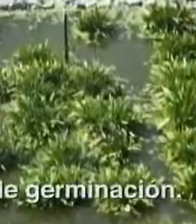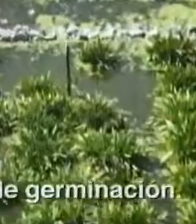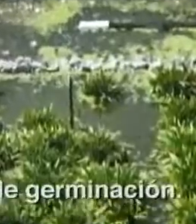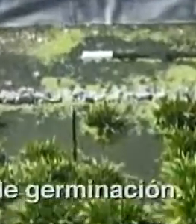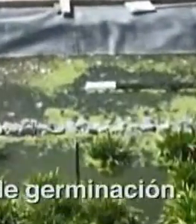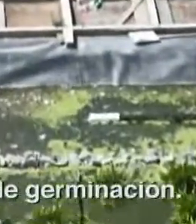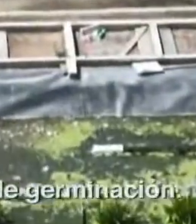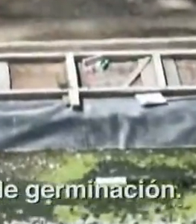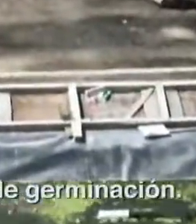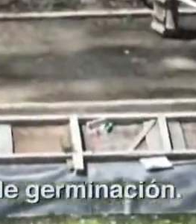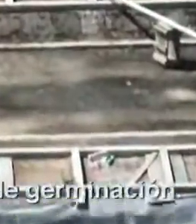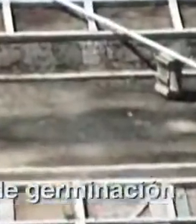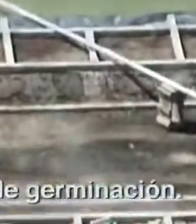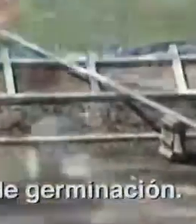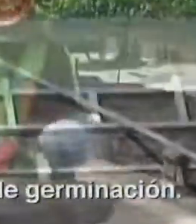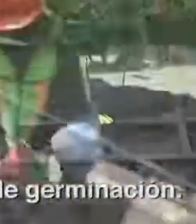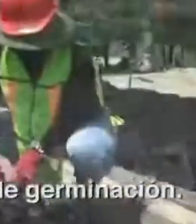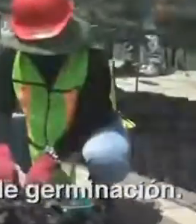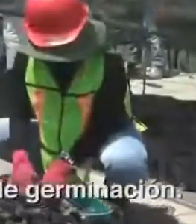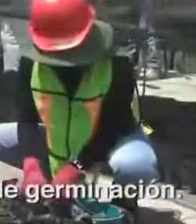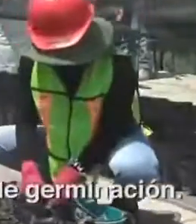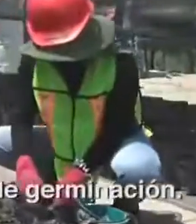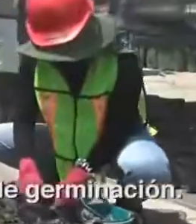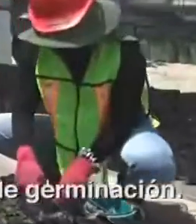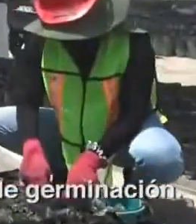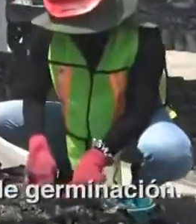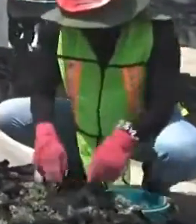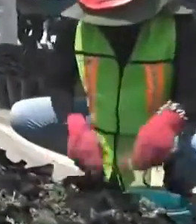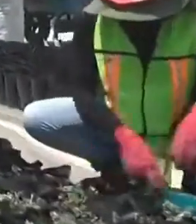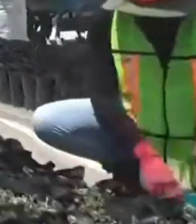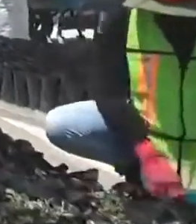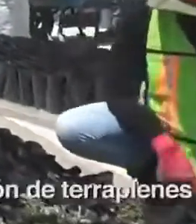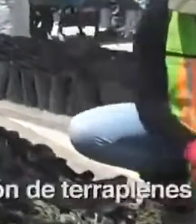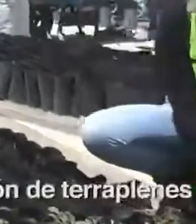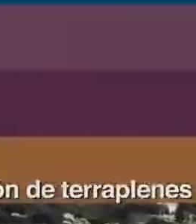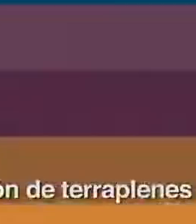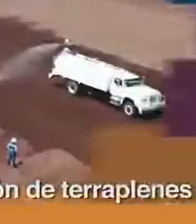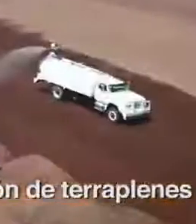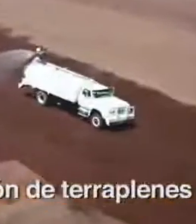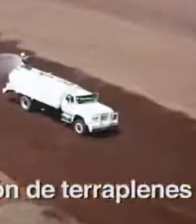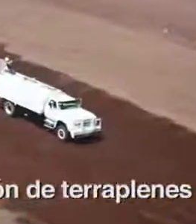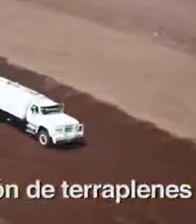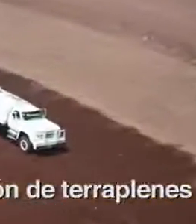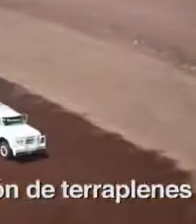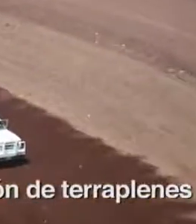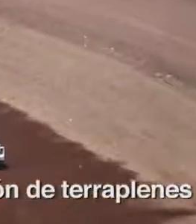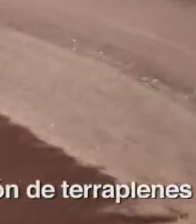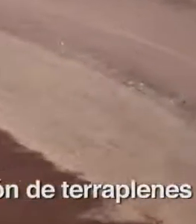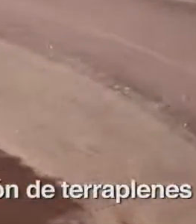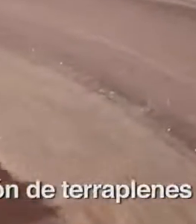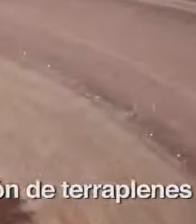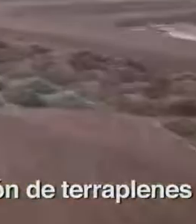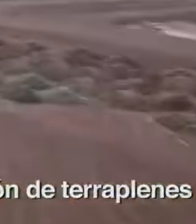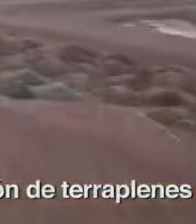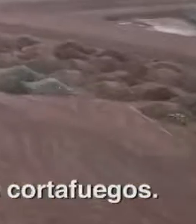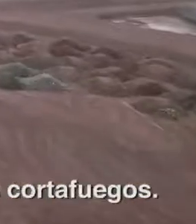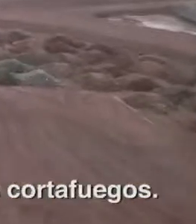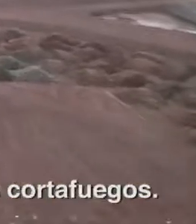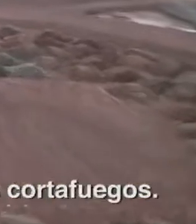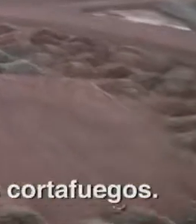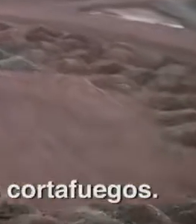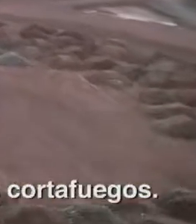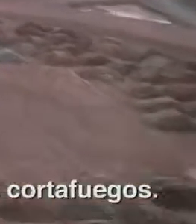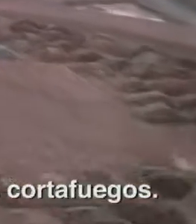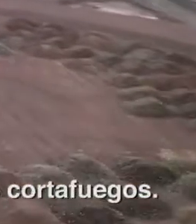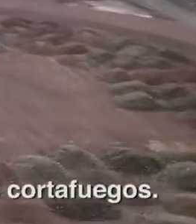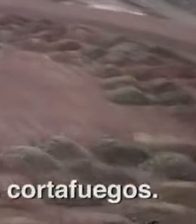biofiltro, así como la producción de 400.000 piezas en charolas de germinación. En el jardín central continúan los trabajos de conformación de terraplenes